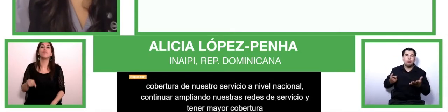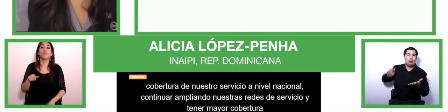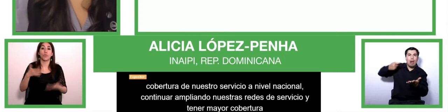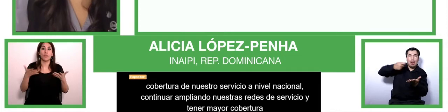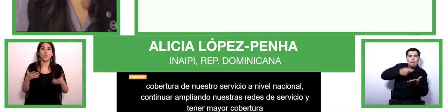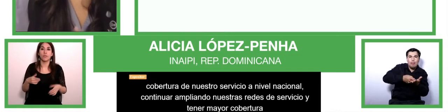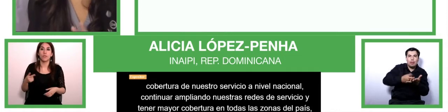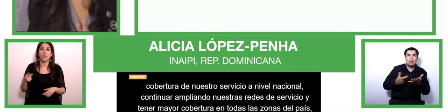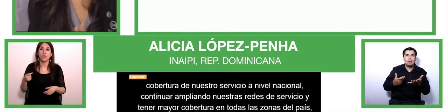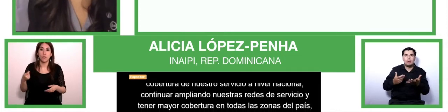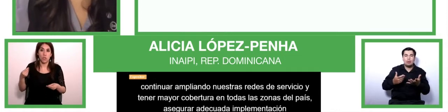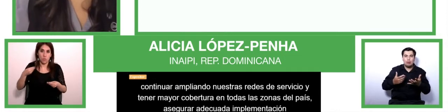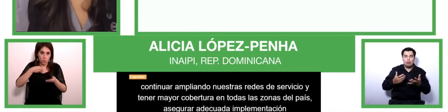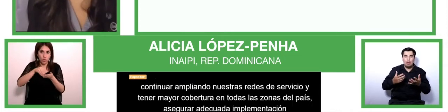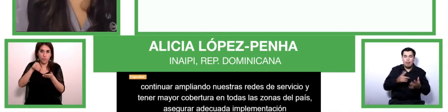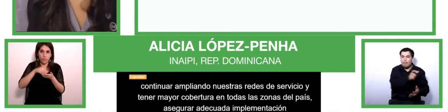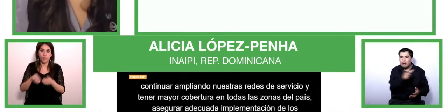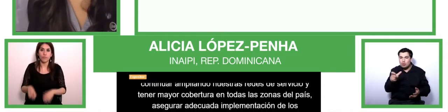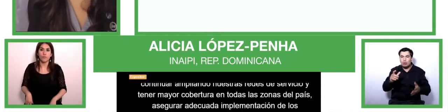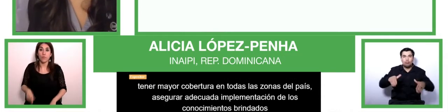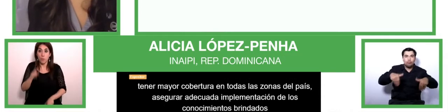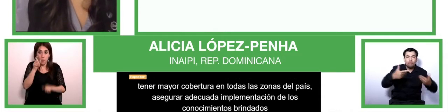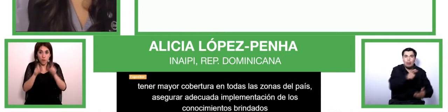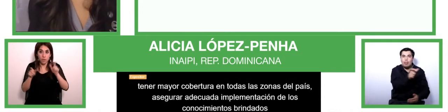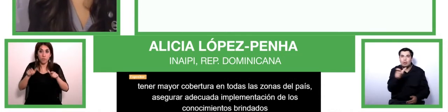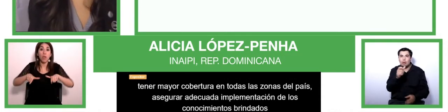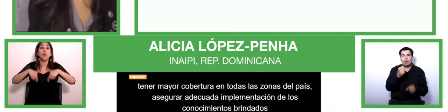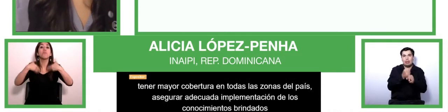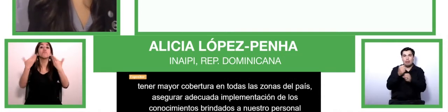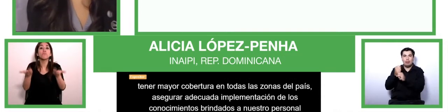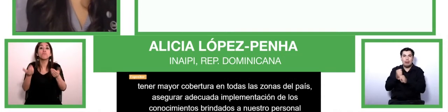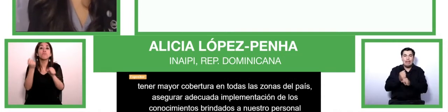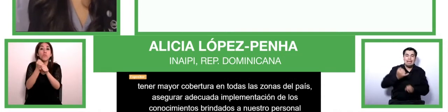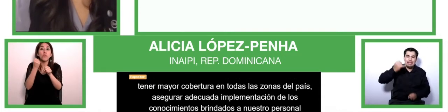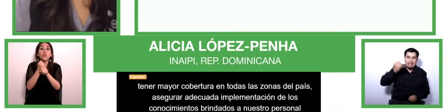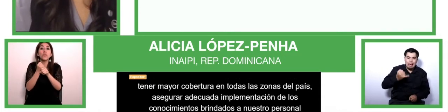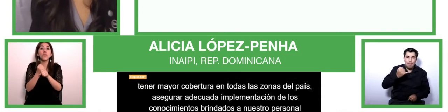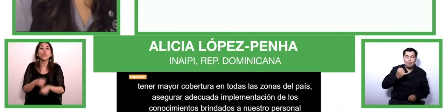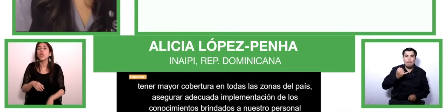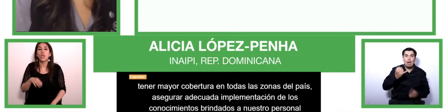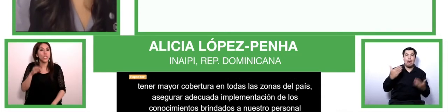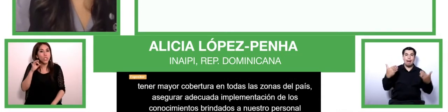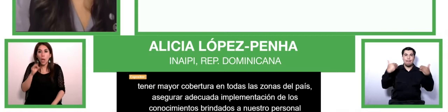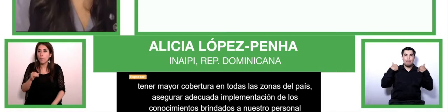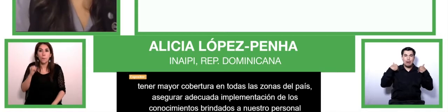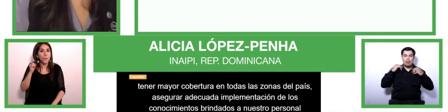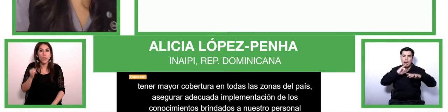los conocimientos brindados a nuestro personal y además de que las prácticas siempre sean